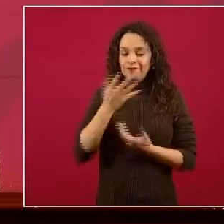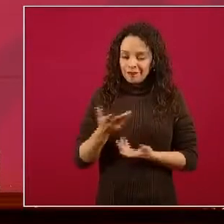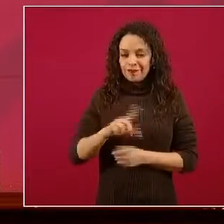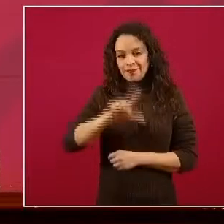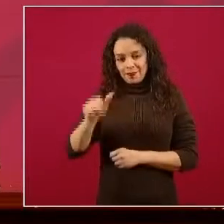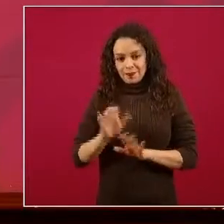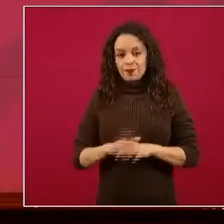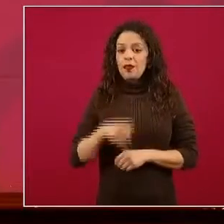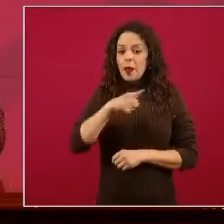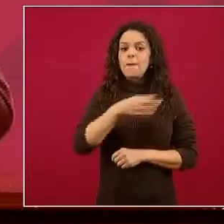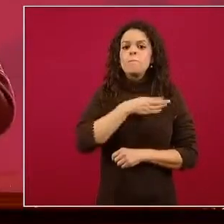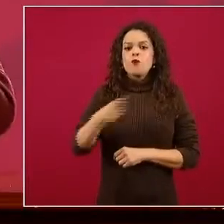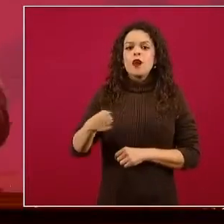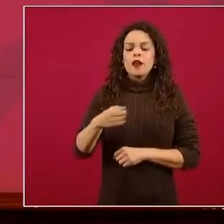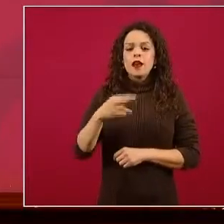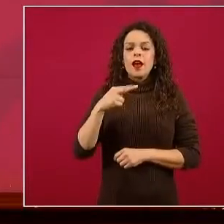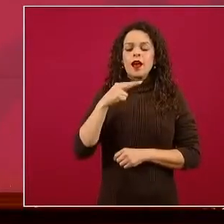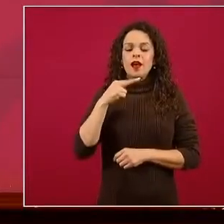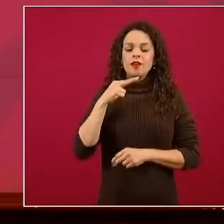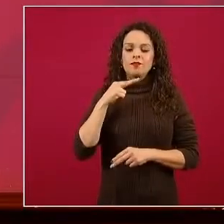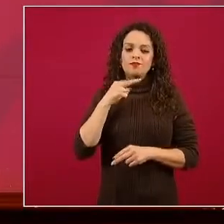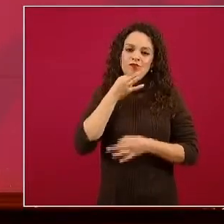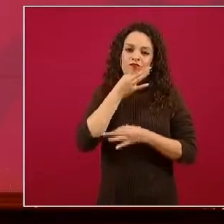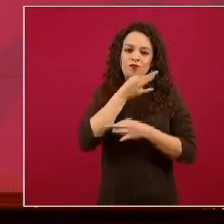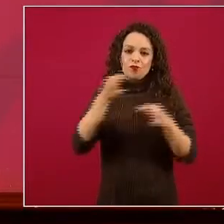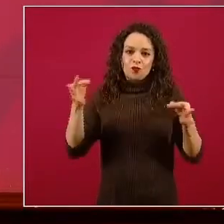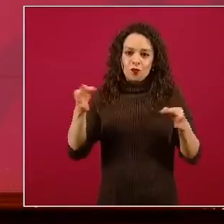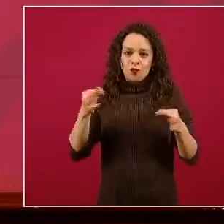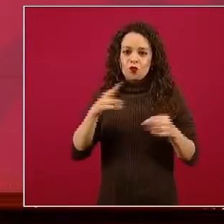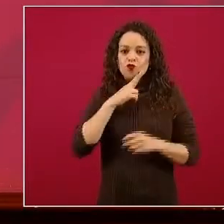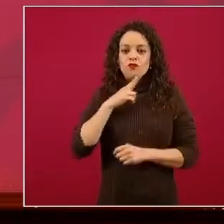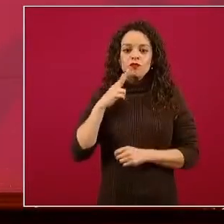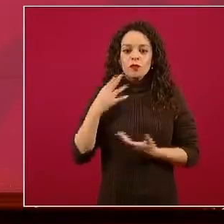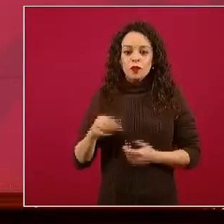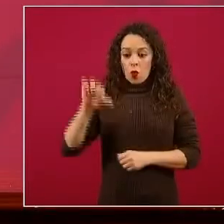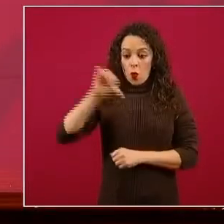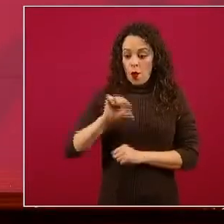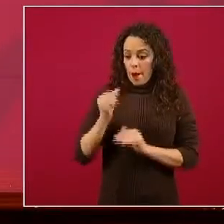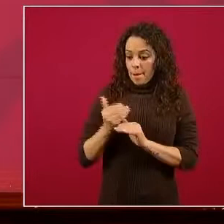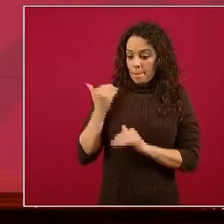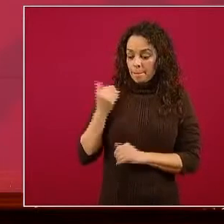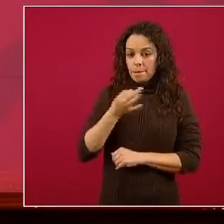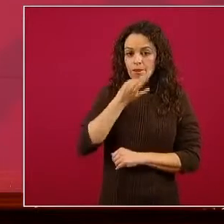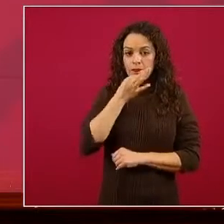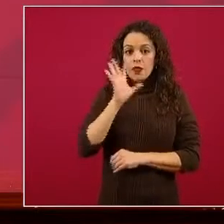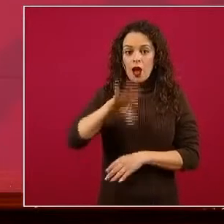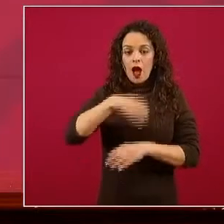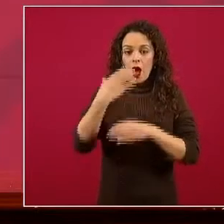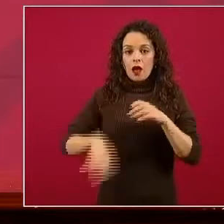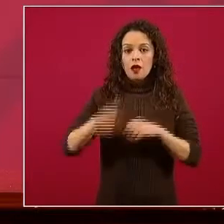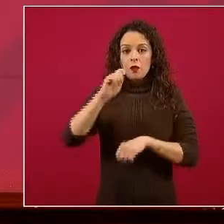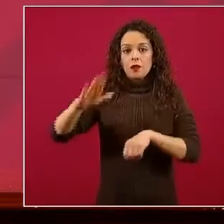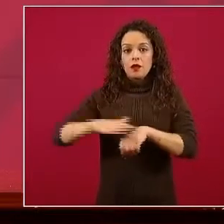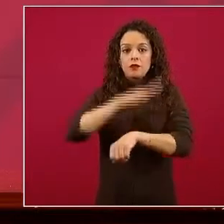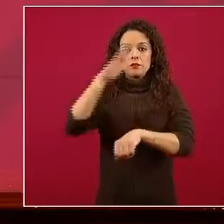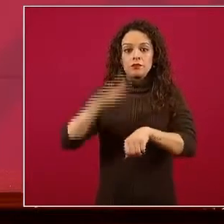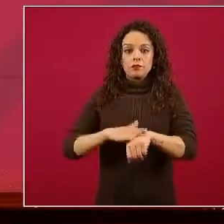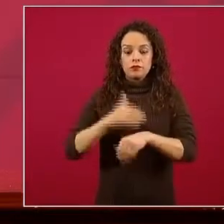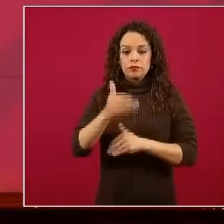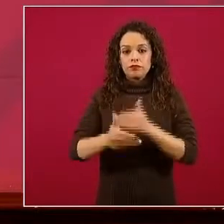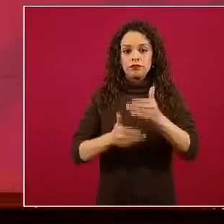noticia es hoy, hace unos pocos minutos, concluyó el proceso de evaluación de la vacuna